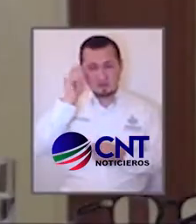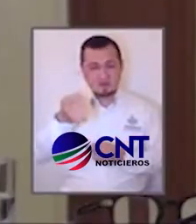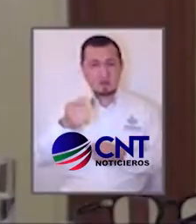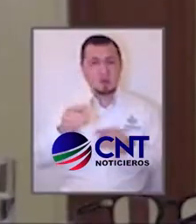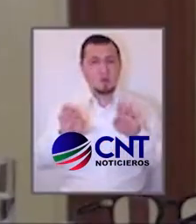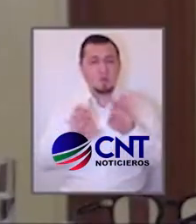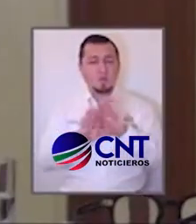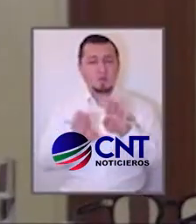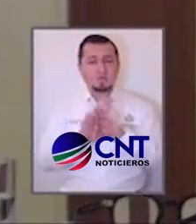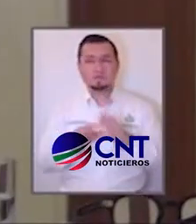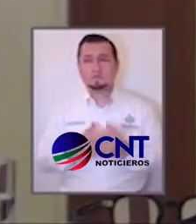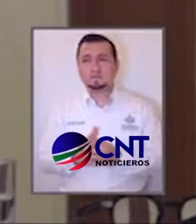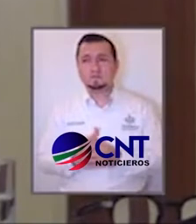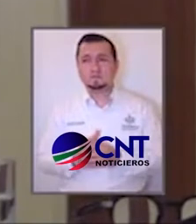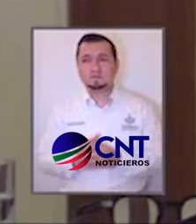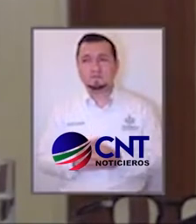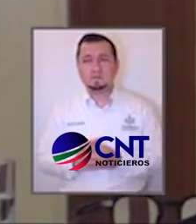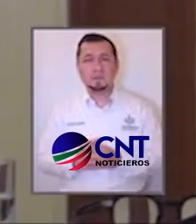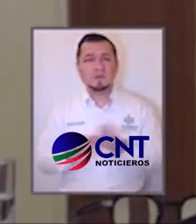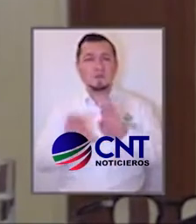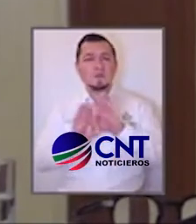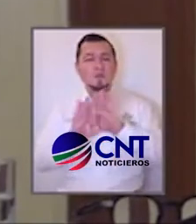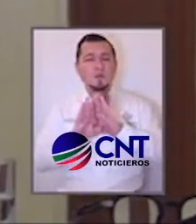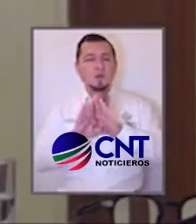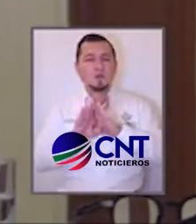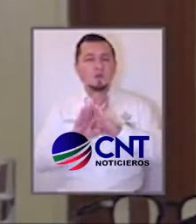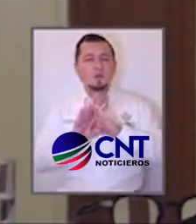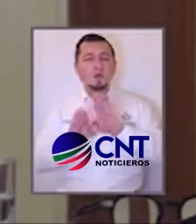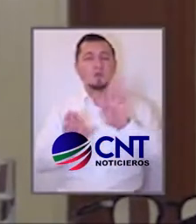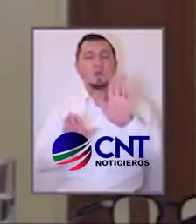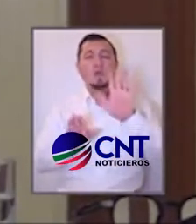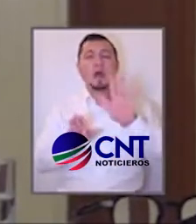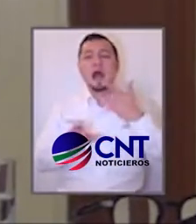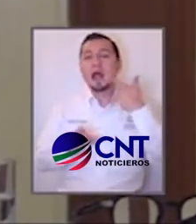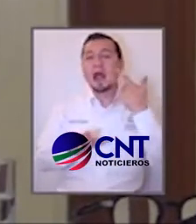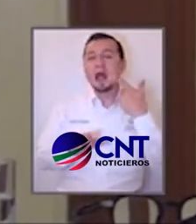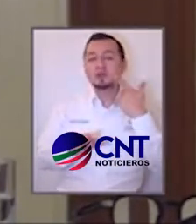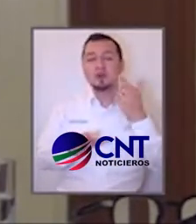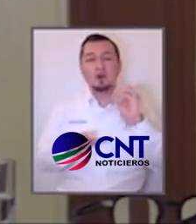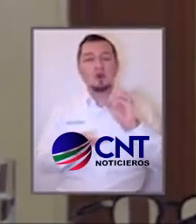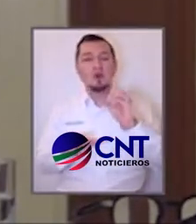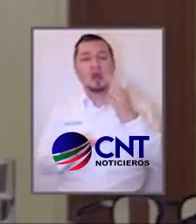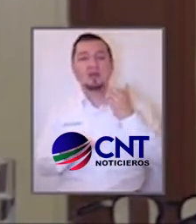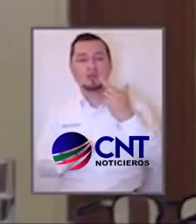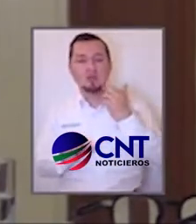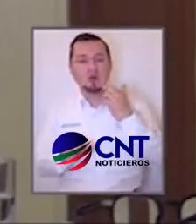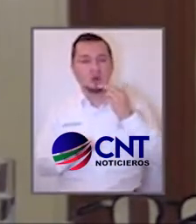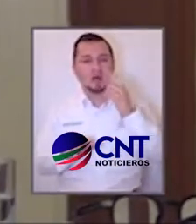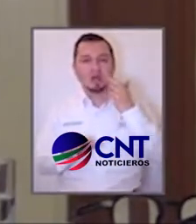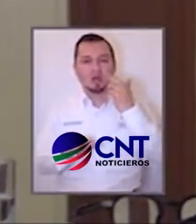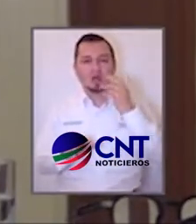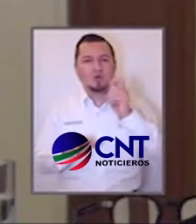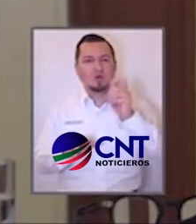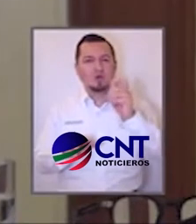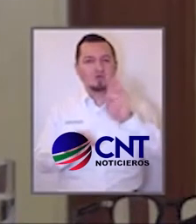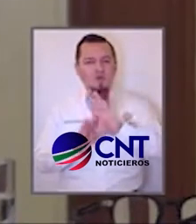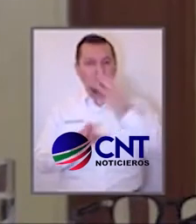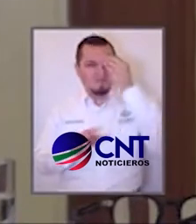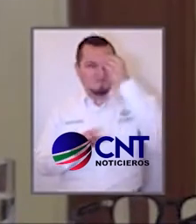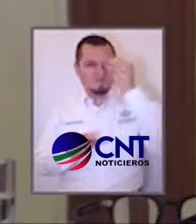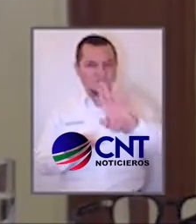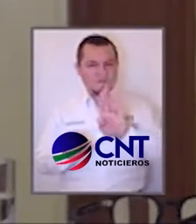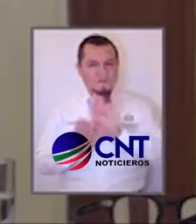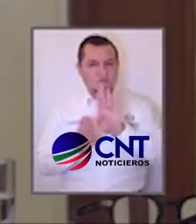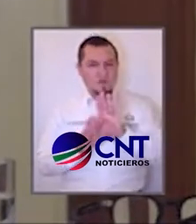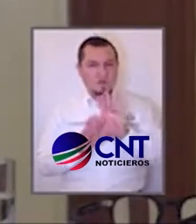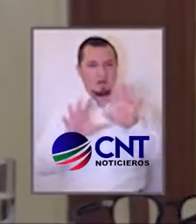se va a tratar de un juego entre el gato y el ratón. Por el contrario, lo que estamos